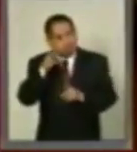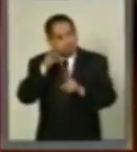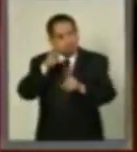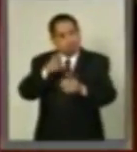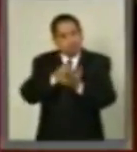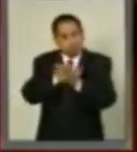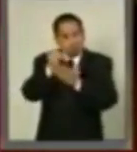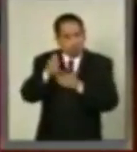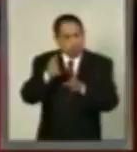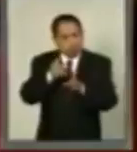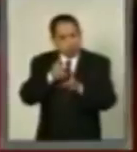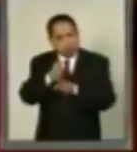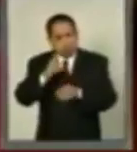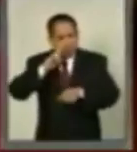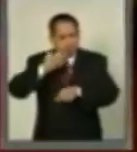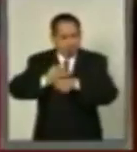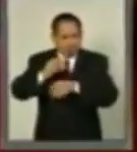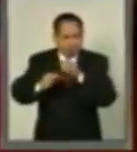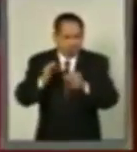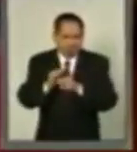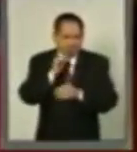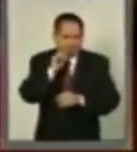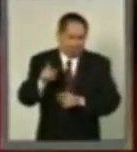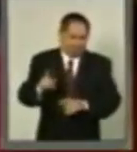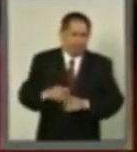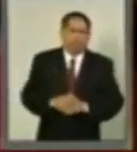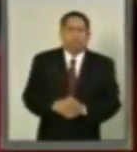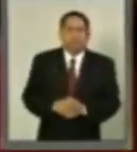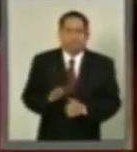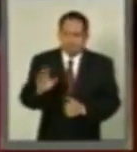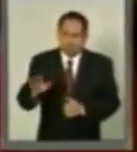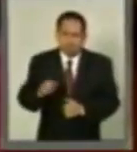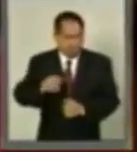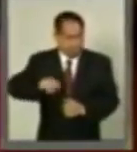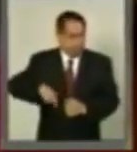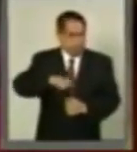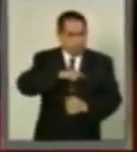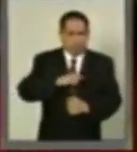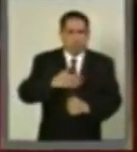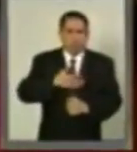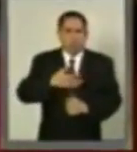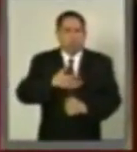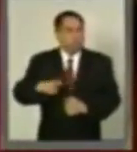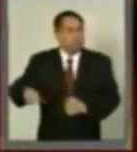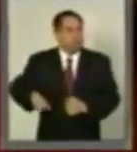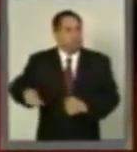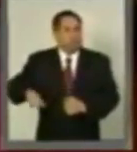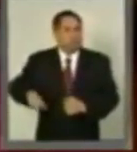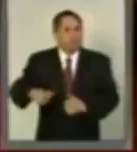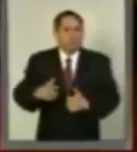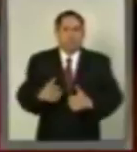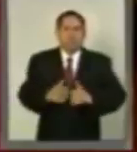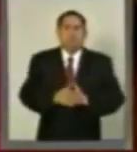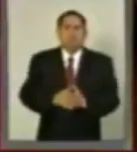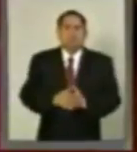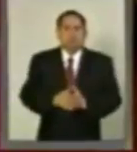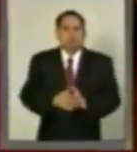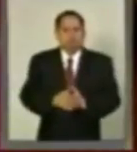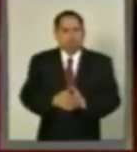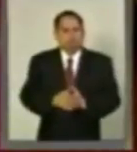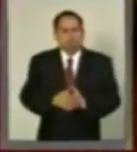de una opción responsable. Y nosotros, en este gobierno, nos hemos